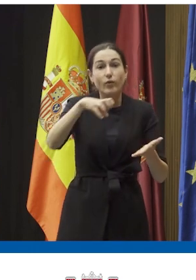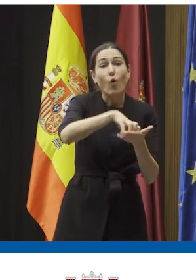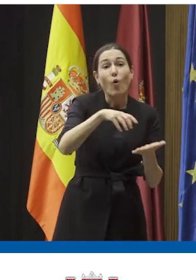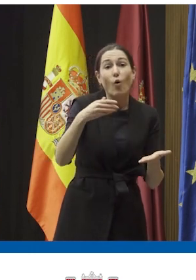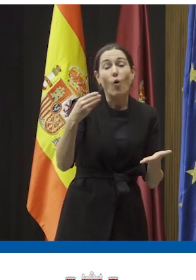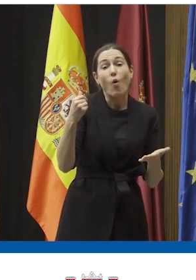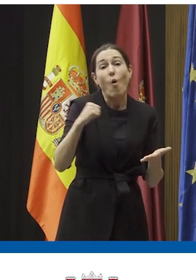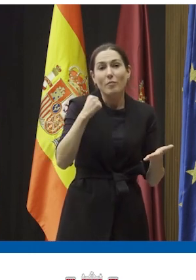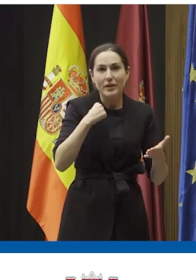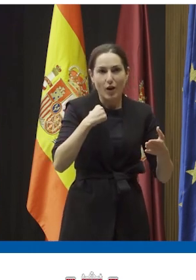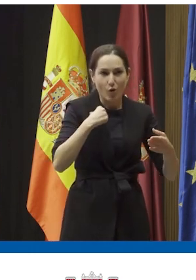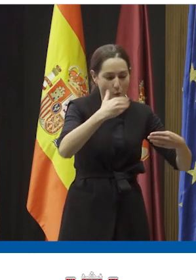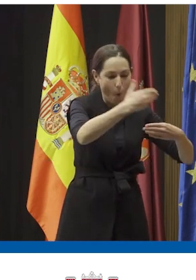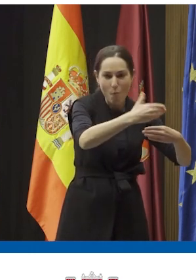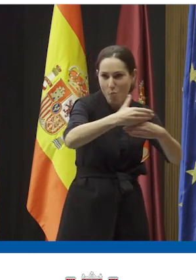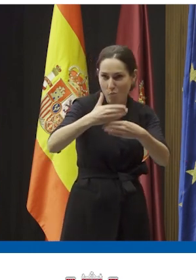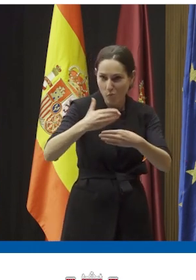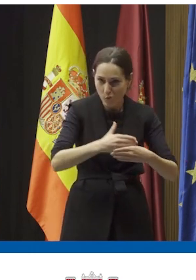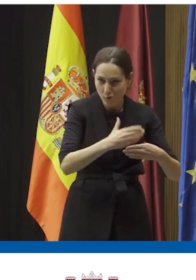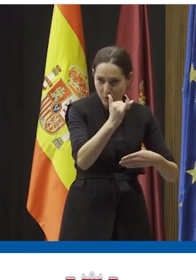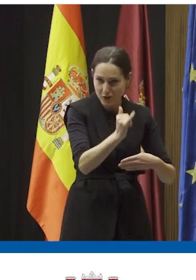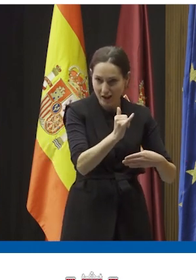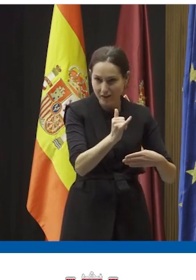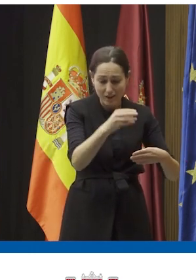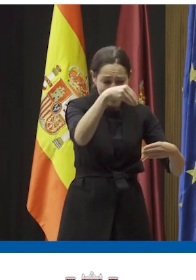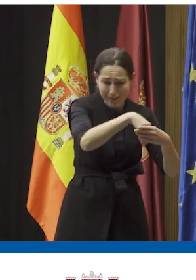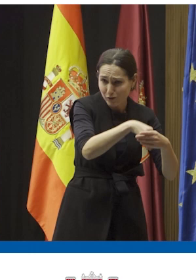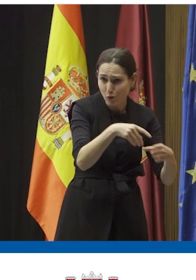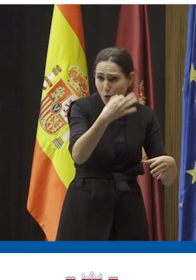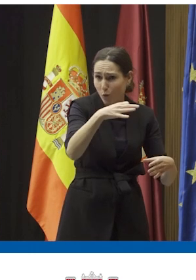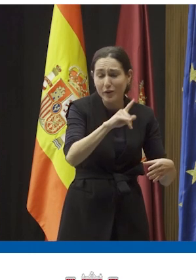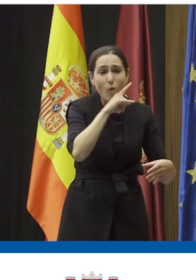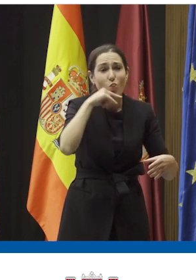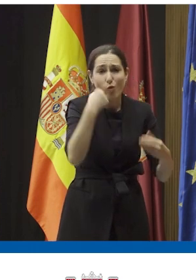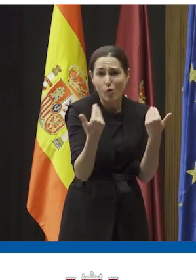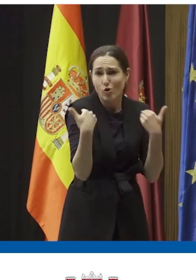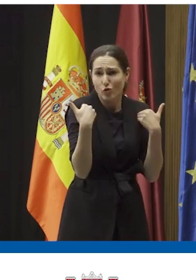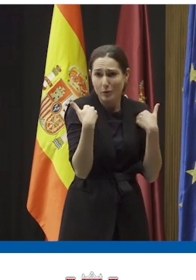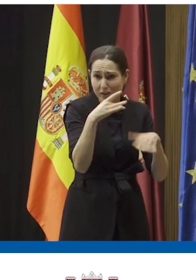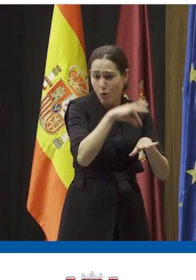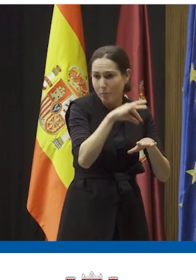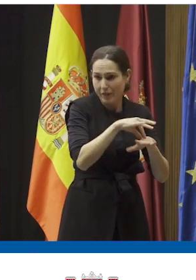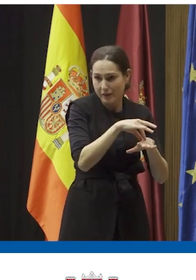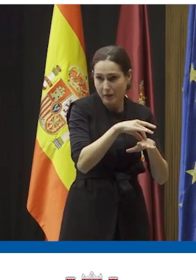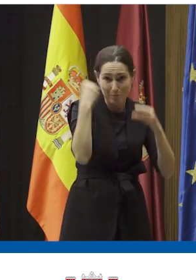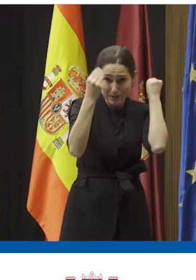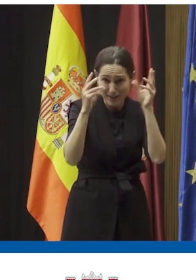pasar apenas ninguna otra cosa que el dolor y el sufrimiento de los pacientes. Y entonces le dio por